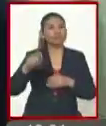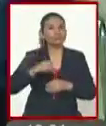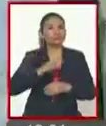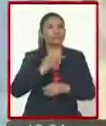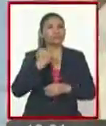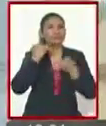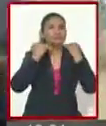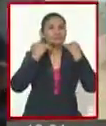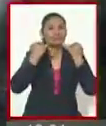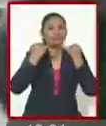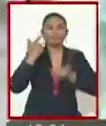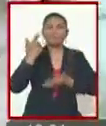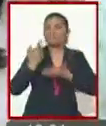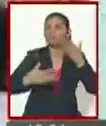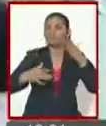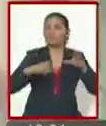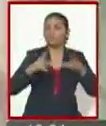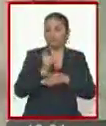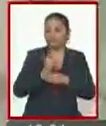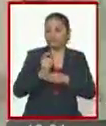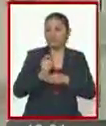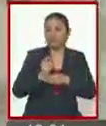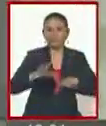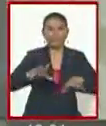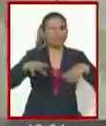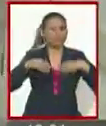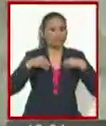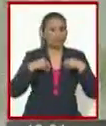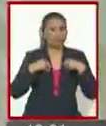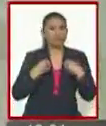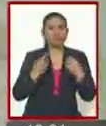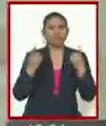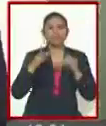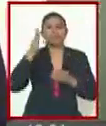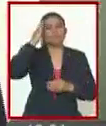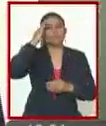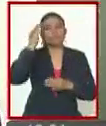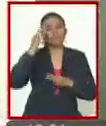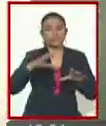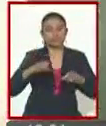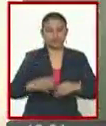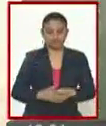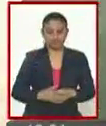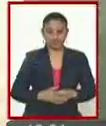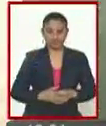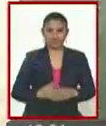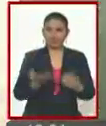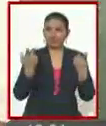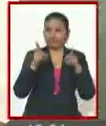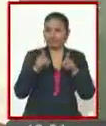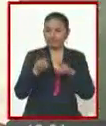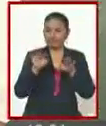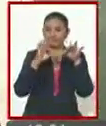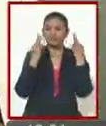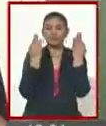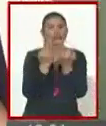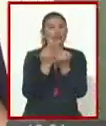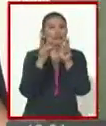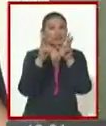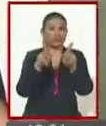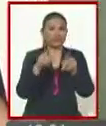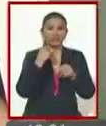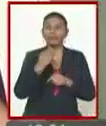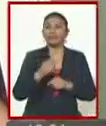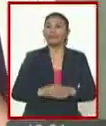informar cuáles las acciones técnicas asumidas una vez que conocieron el hecho. Toda vez que, de acuerdo a los familiares de las